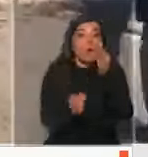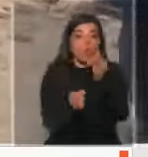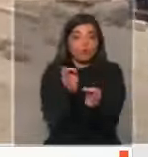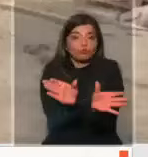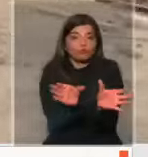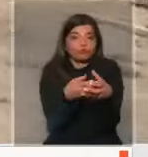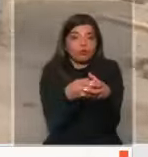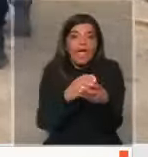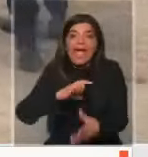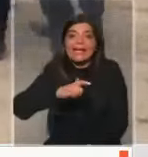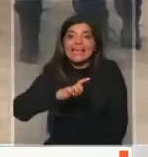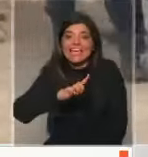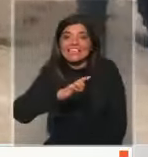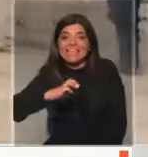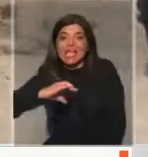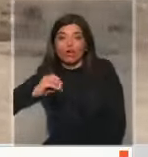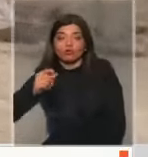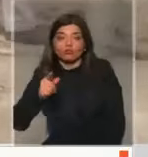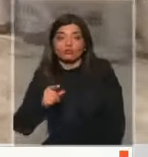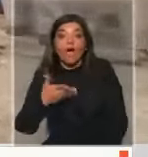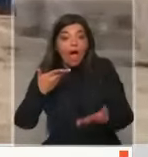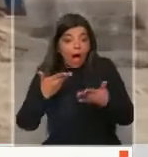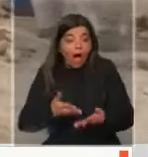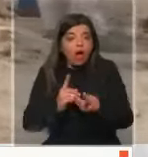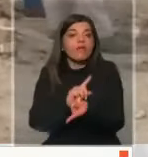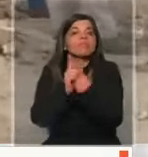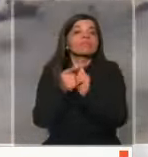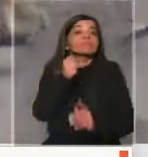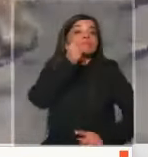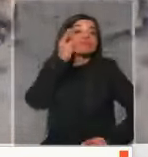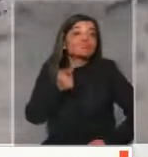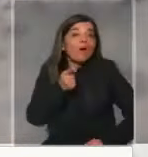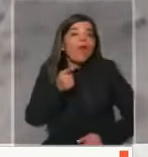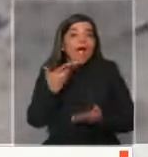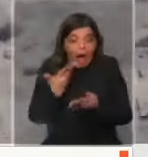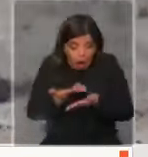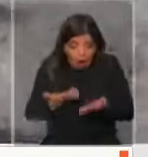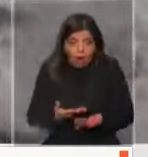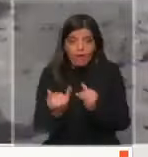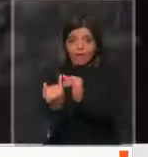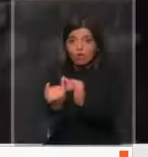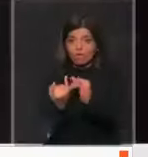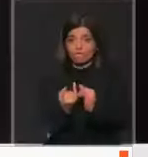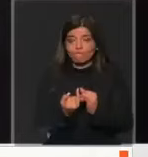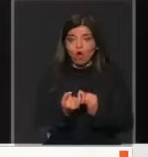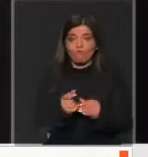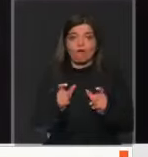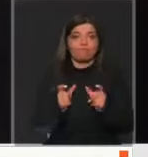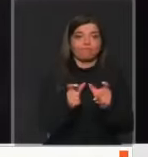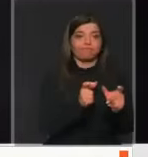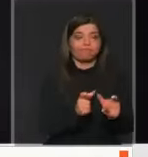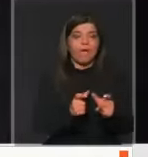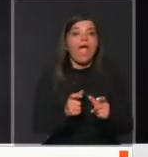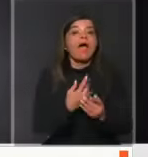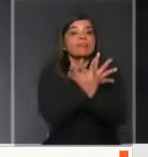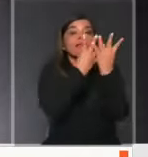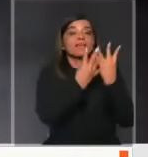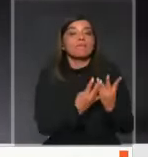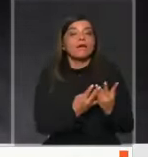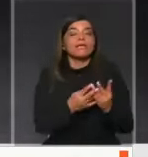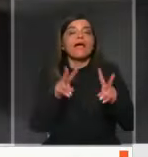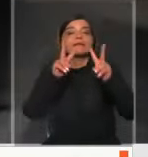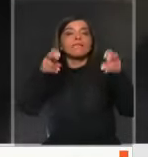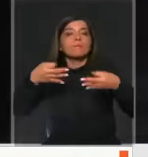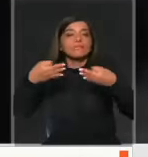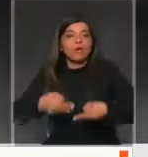gallegos. ¿Cuál es lo distinto que va a pasar ahora? Que hay un informe que había hecho Gendarmería sobre seguridad, donde explicaba